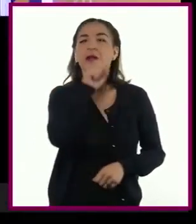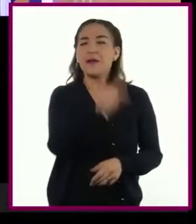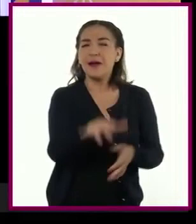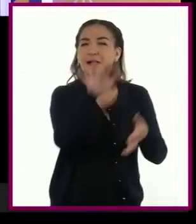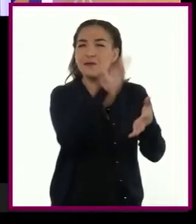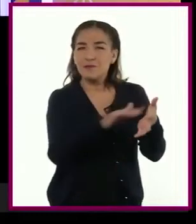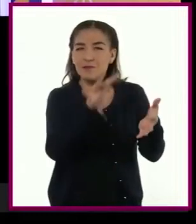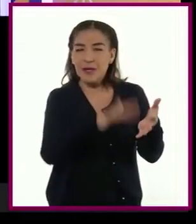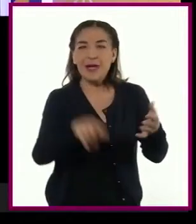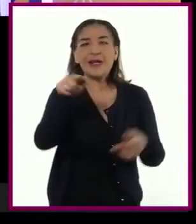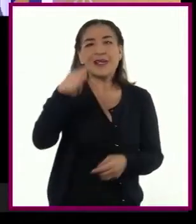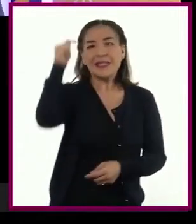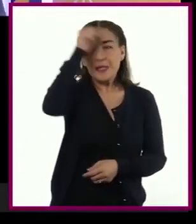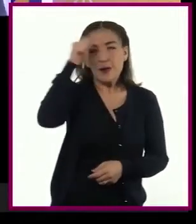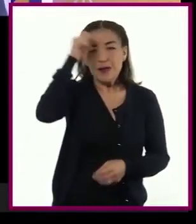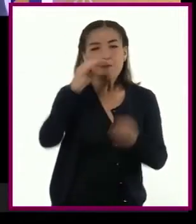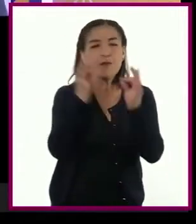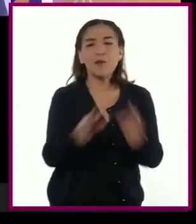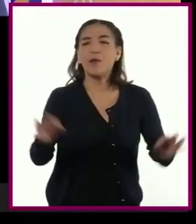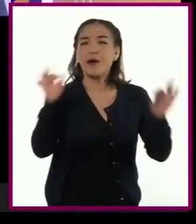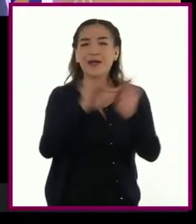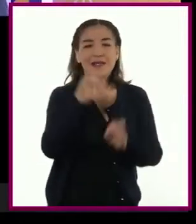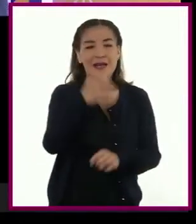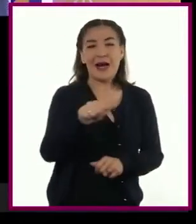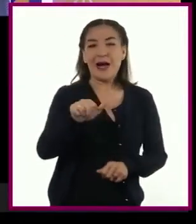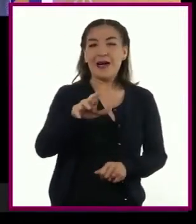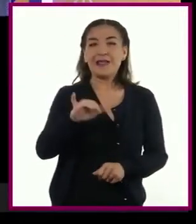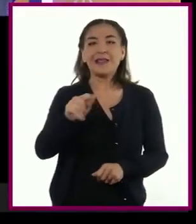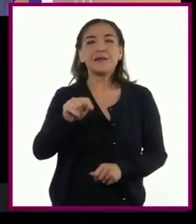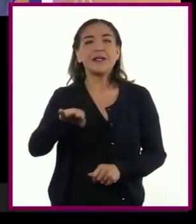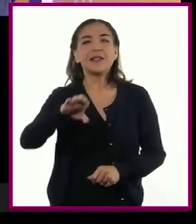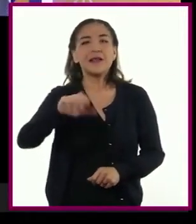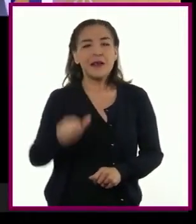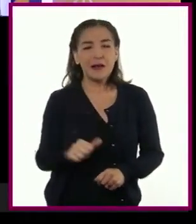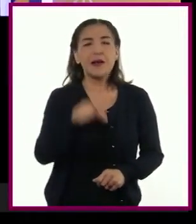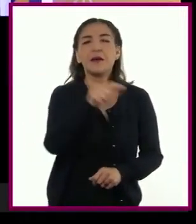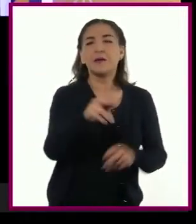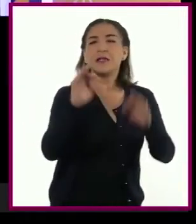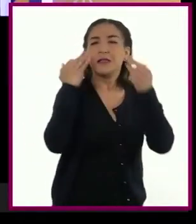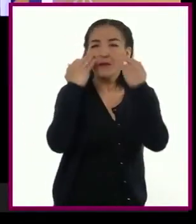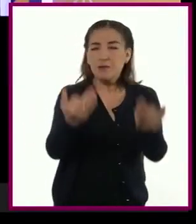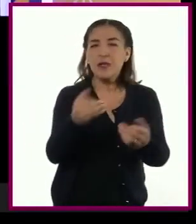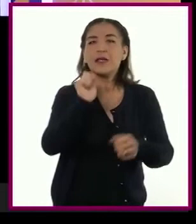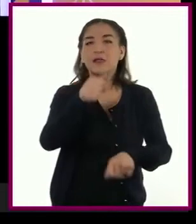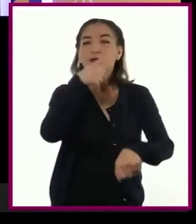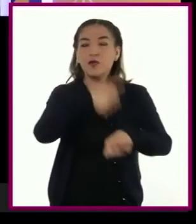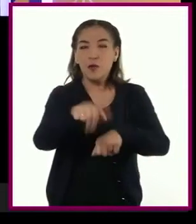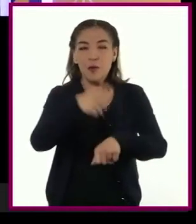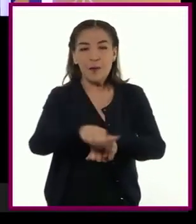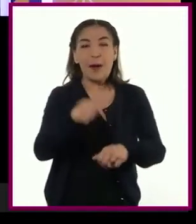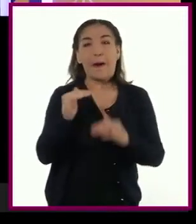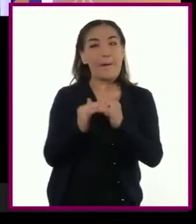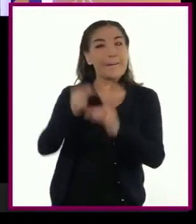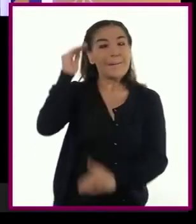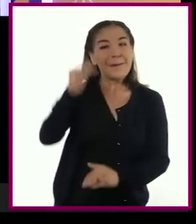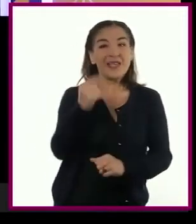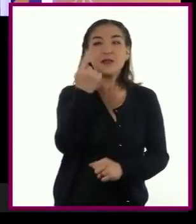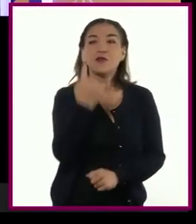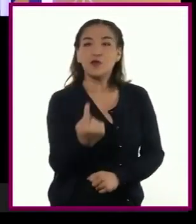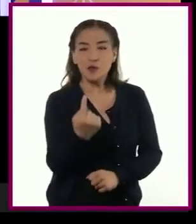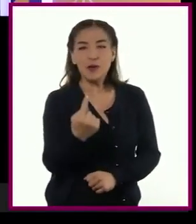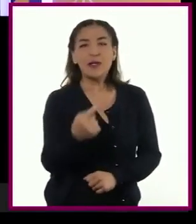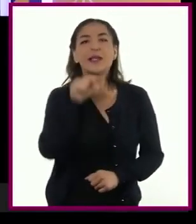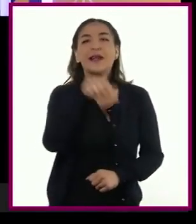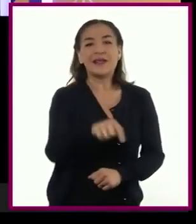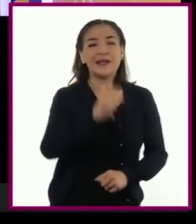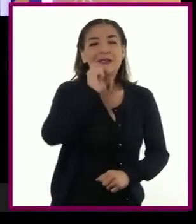leyendo de nuevo el teorema fundamental de la aritmética, se comprueba que cualquier número entero mayor que 1,